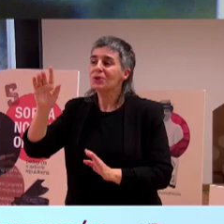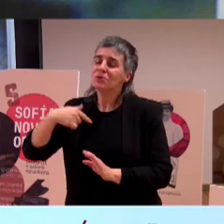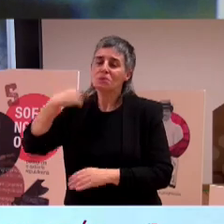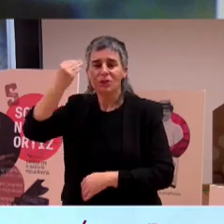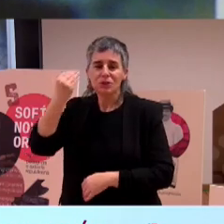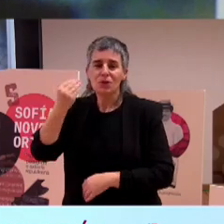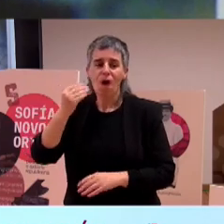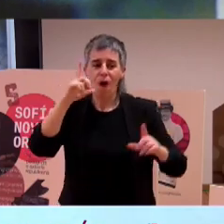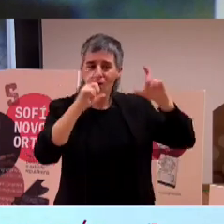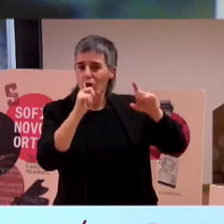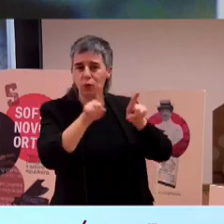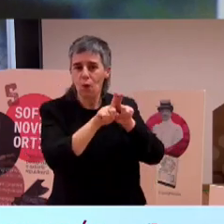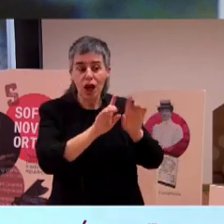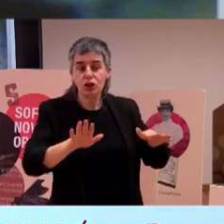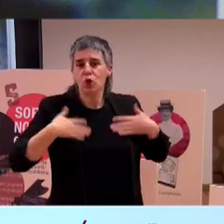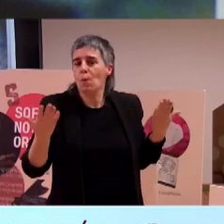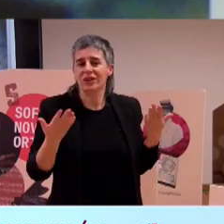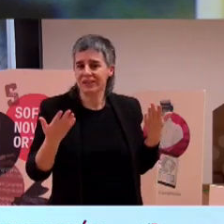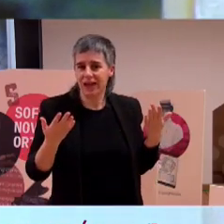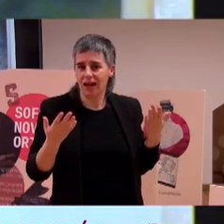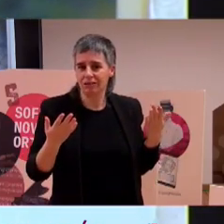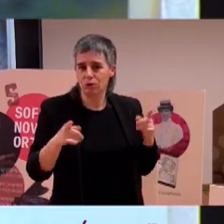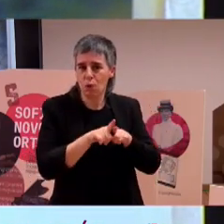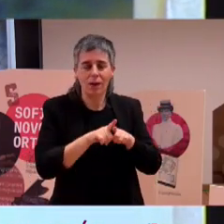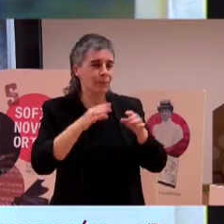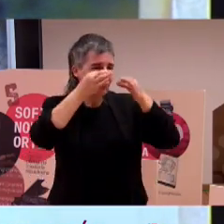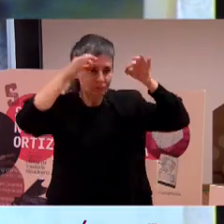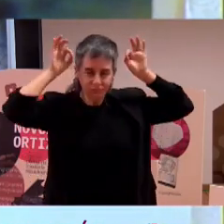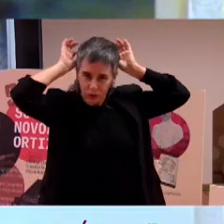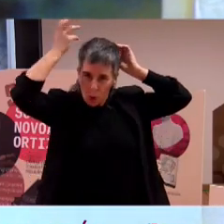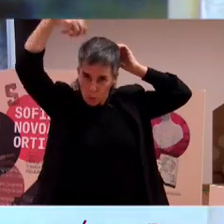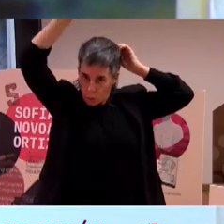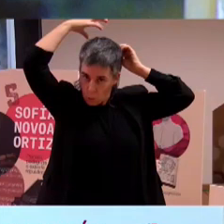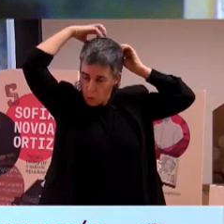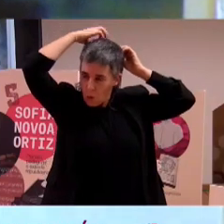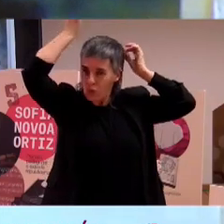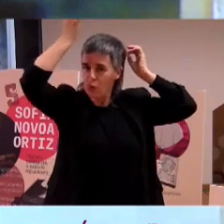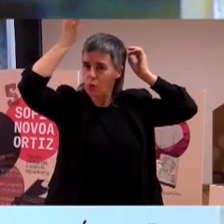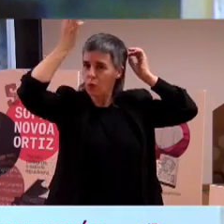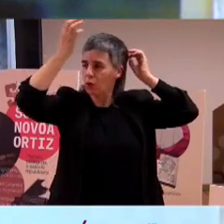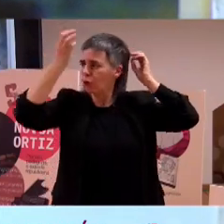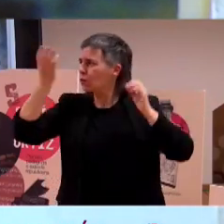co moño sempiterno que tiña, e co collar aí de perlas. Non, era un moño.